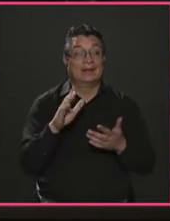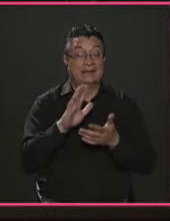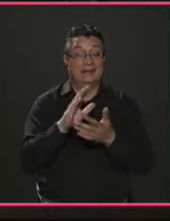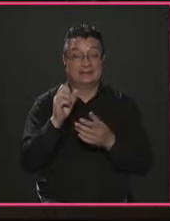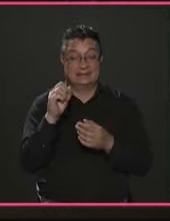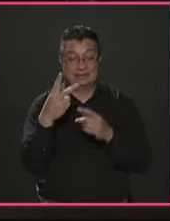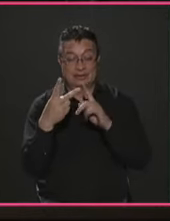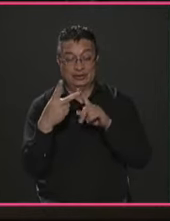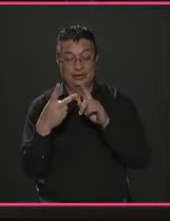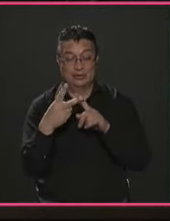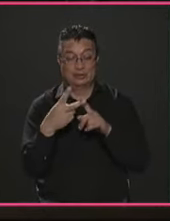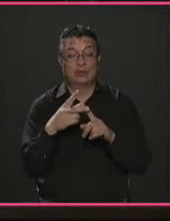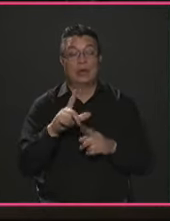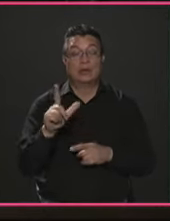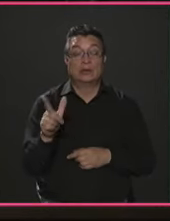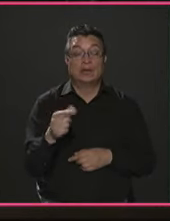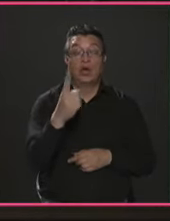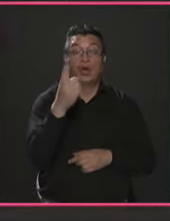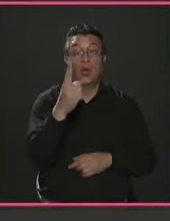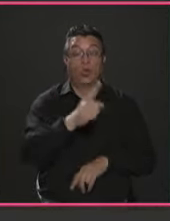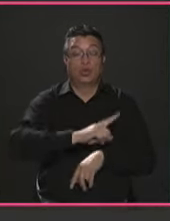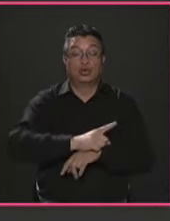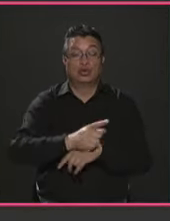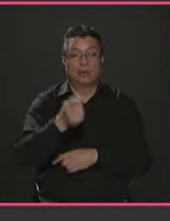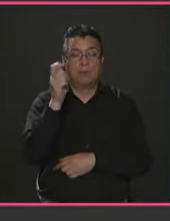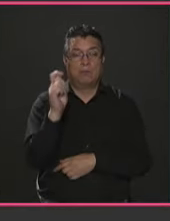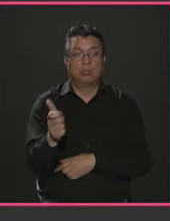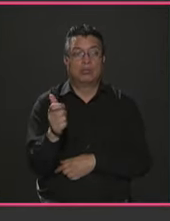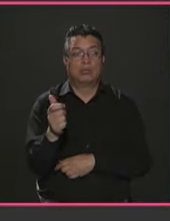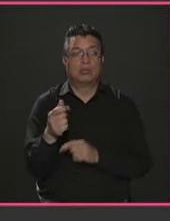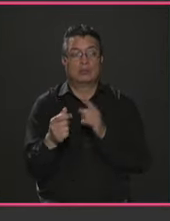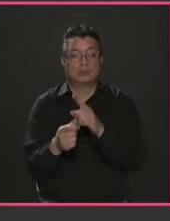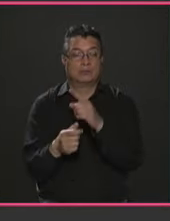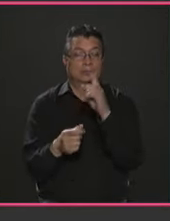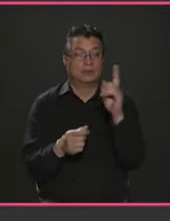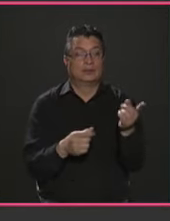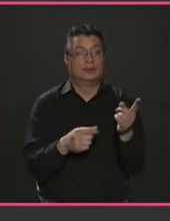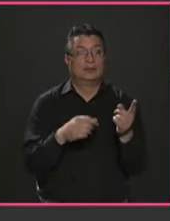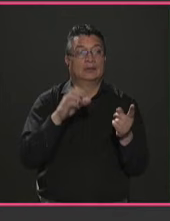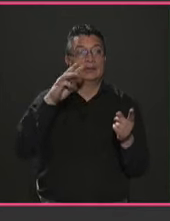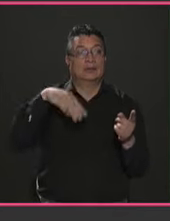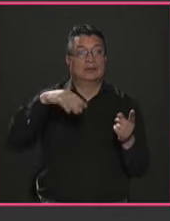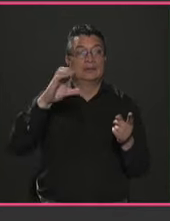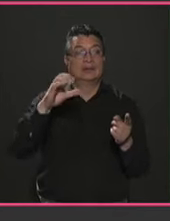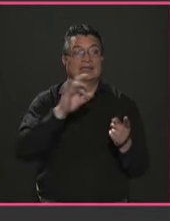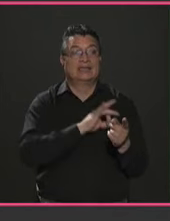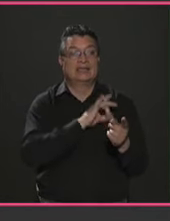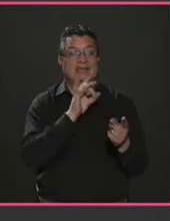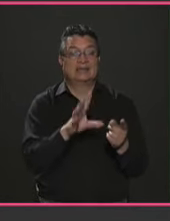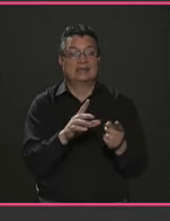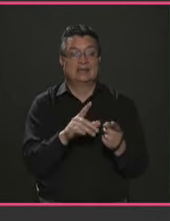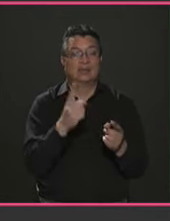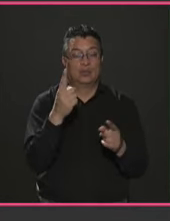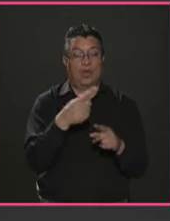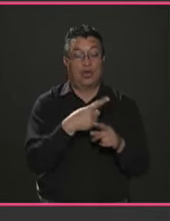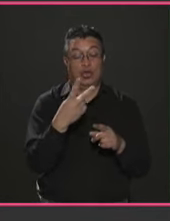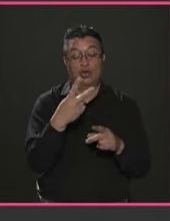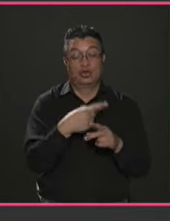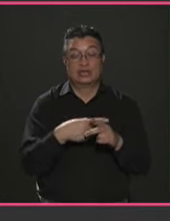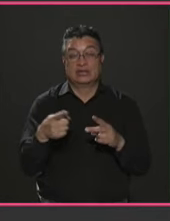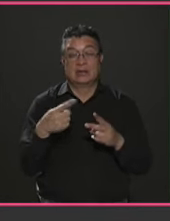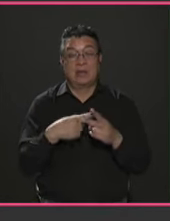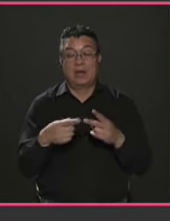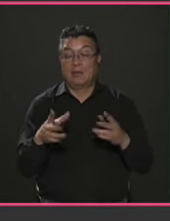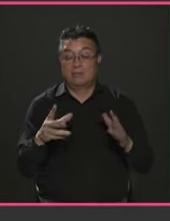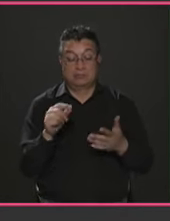gpt Se demoró un segundo la que hicimos con Mc chilena nos demoramos un par de semanas no sé cuántas se